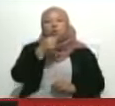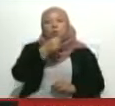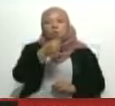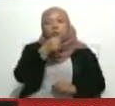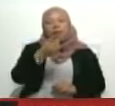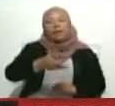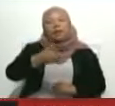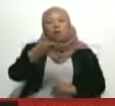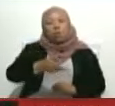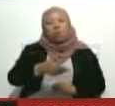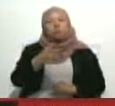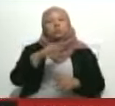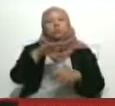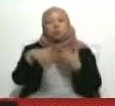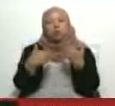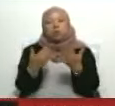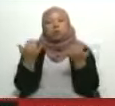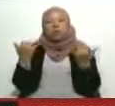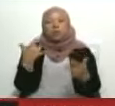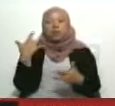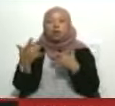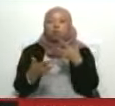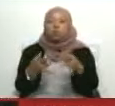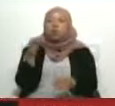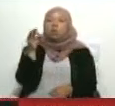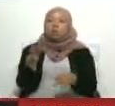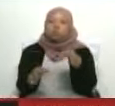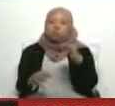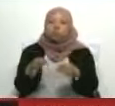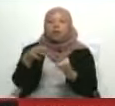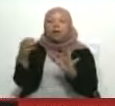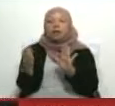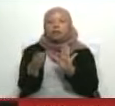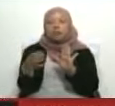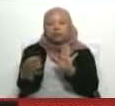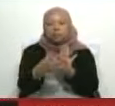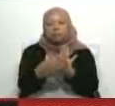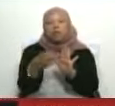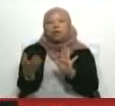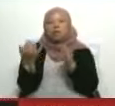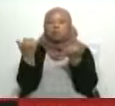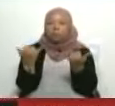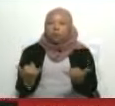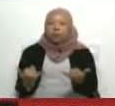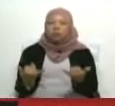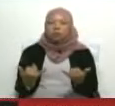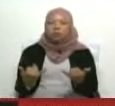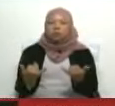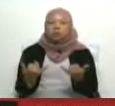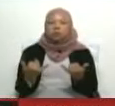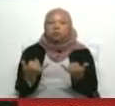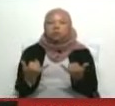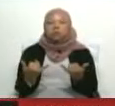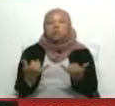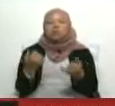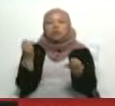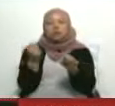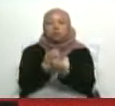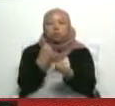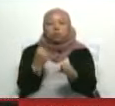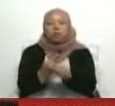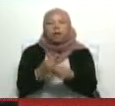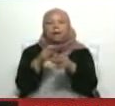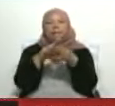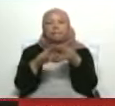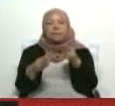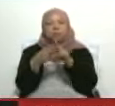hoy, a través de las acciones judiciales de Estado, mantener el clima de convivencia